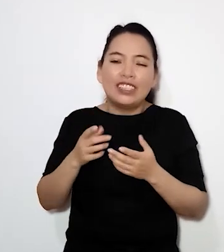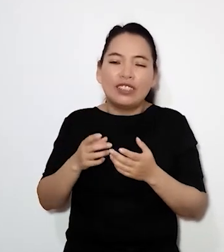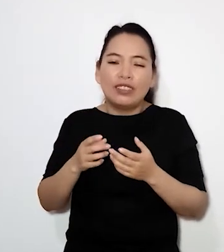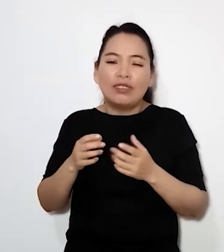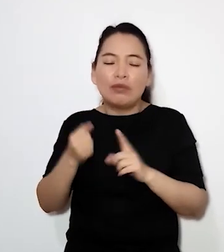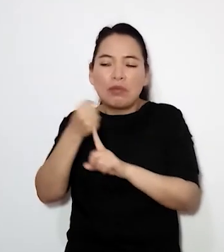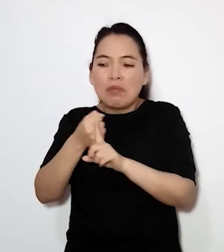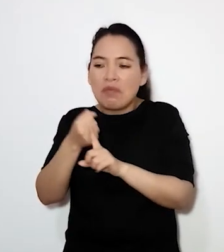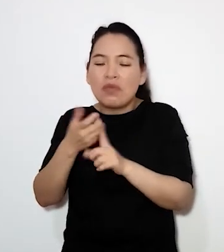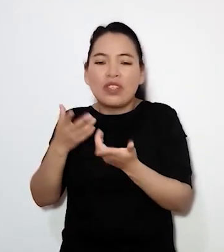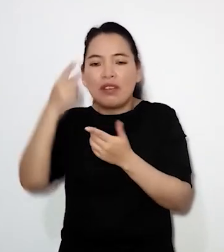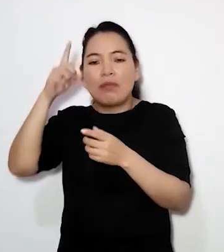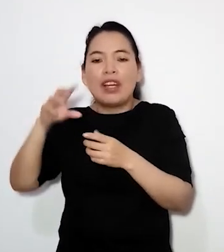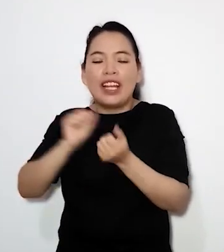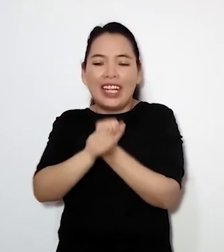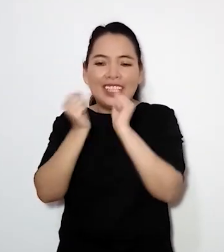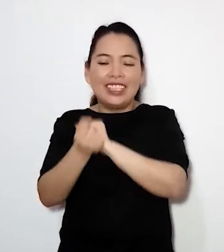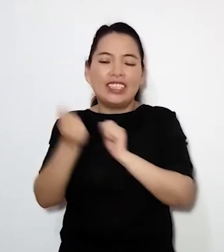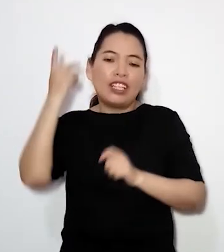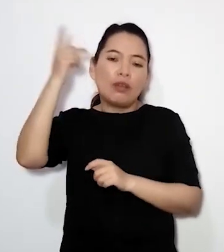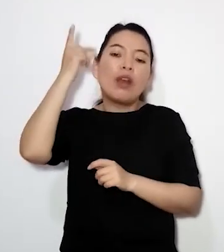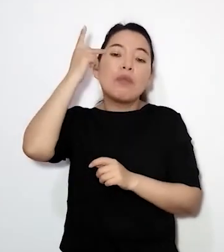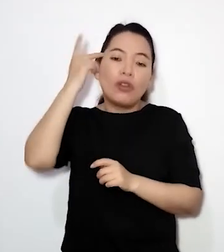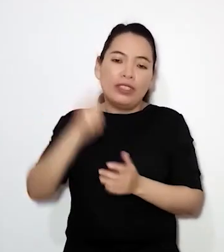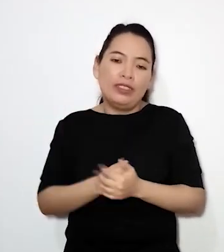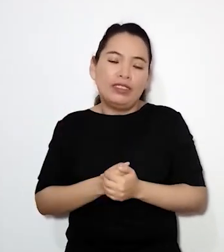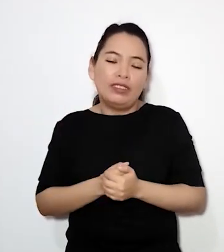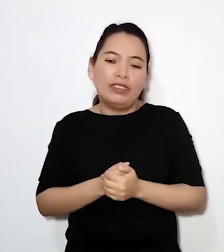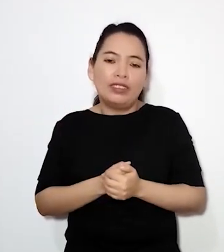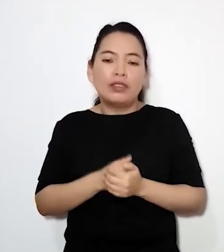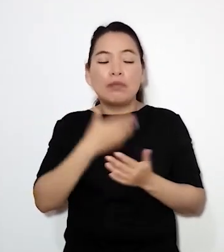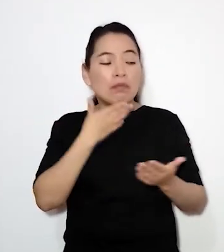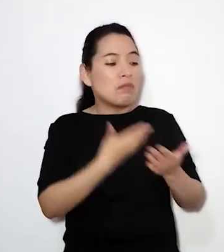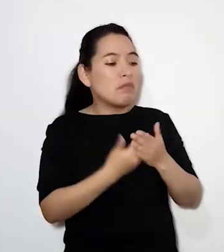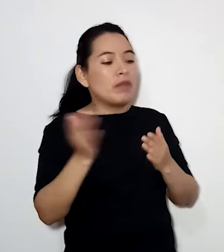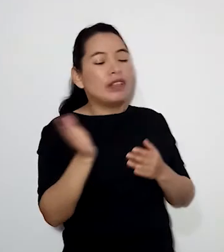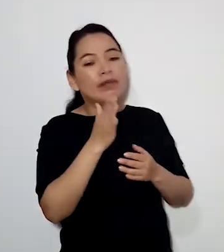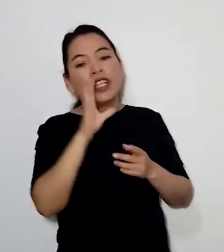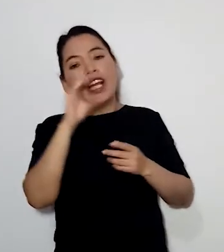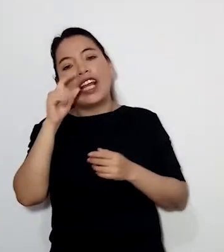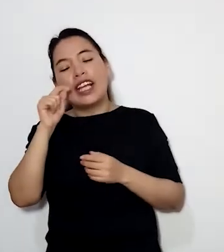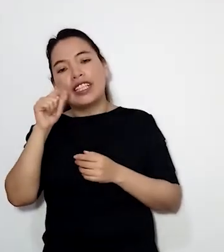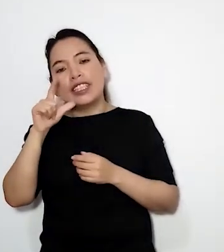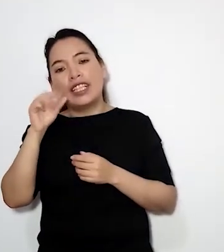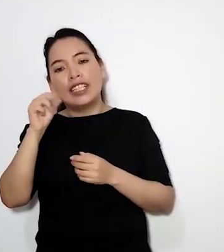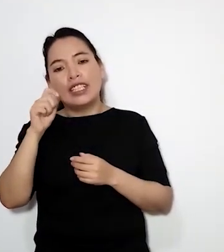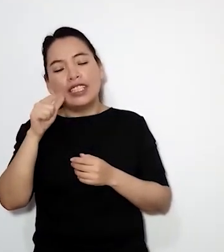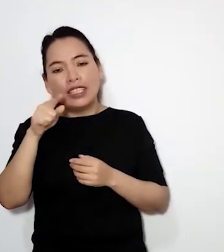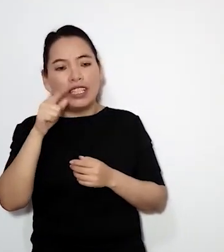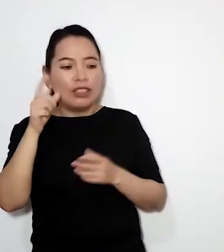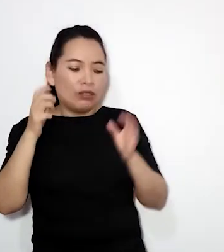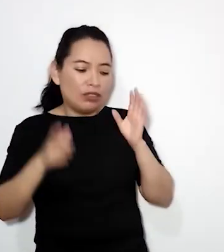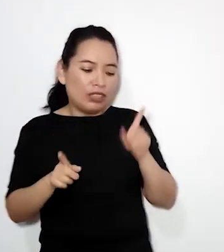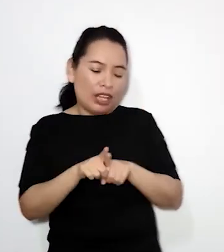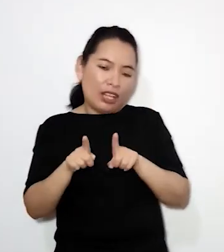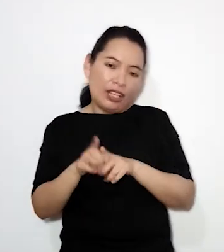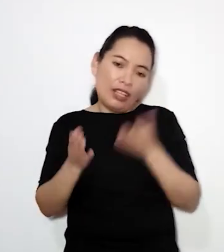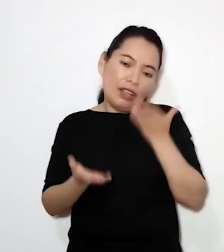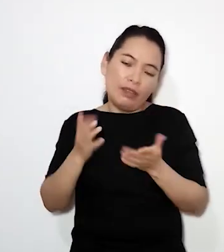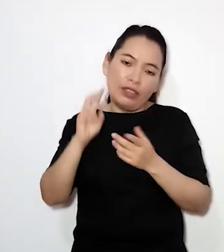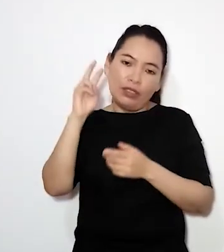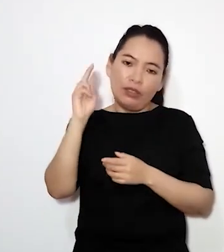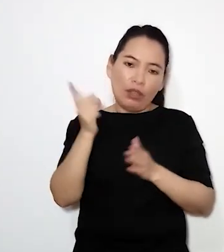necesarios? Bien, Catalina, en 2 minutitos, por favor, si podés compartir tus reflexiones al